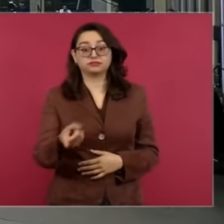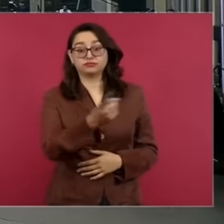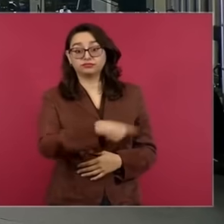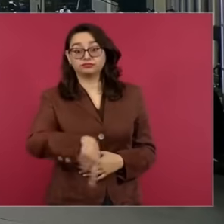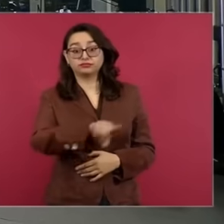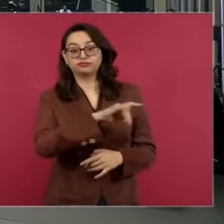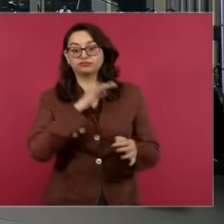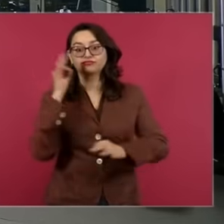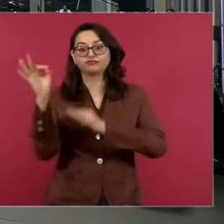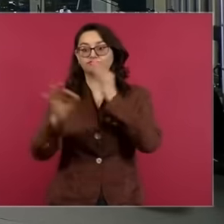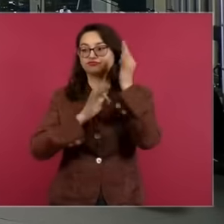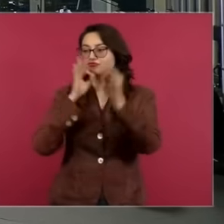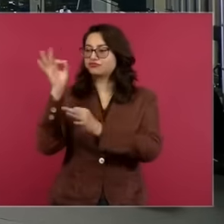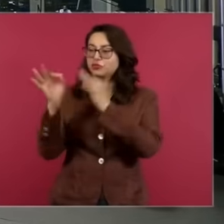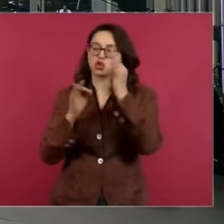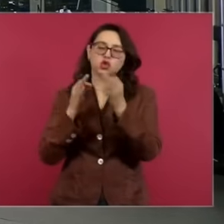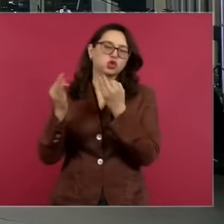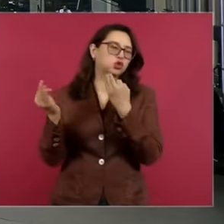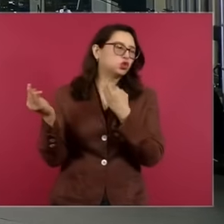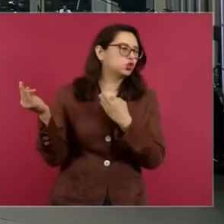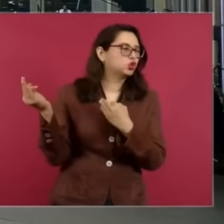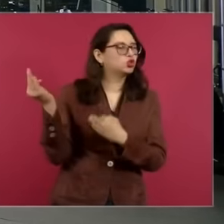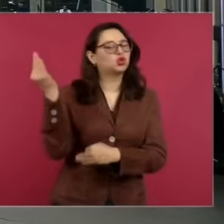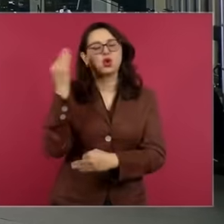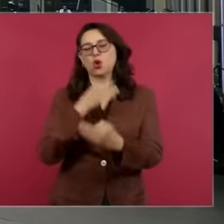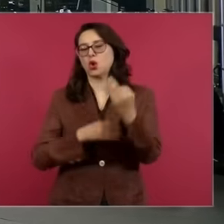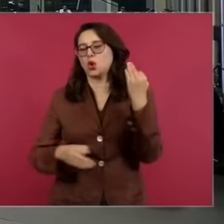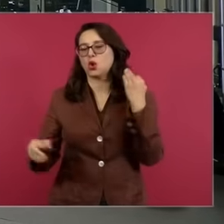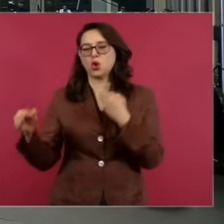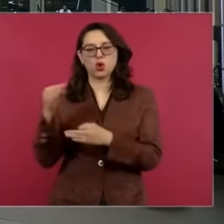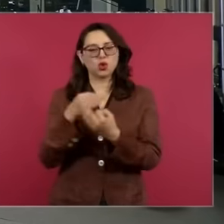nuestros adversarios.